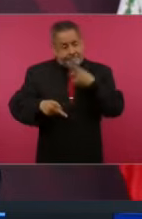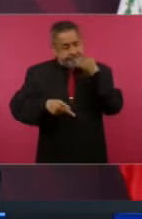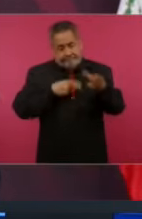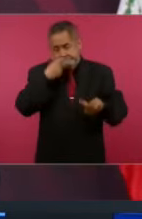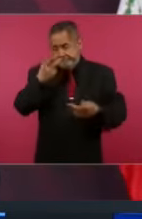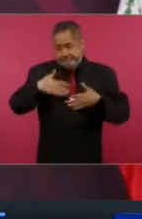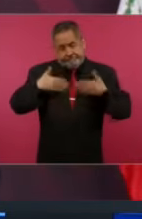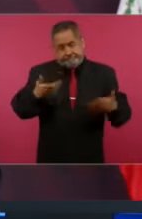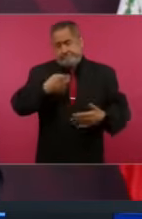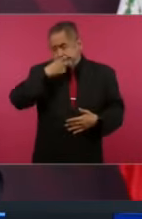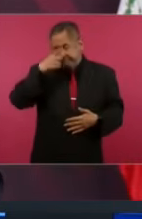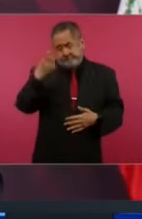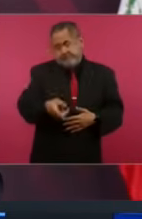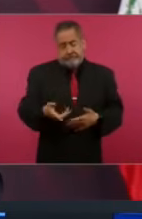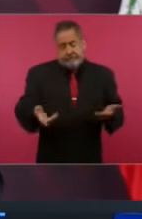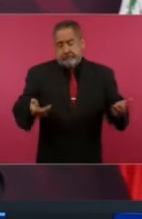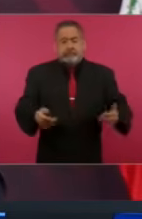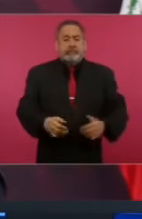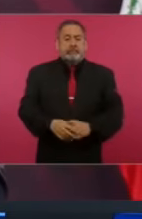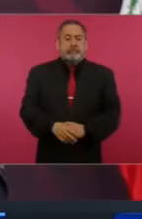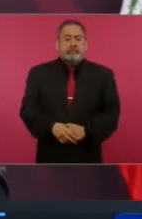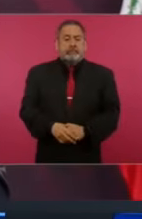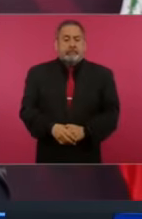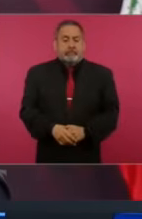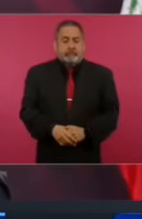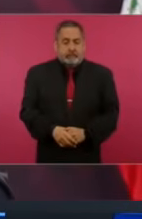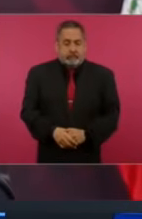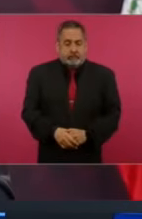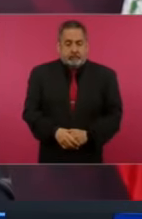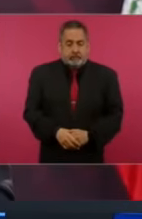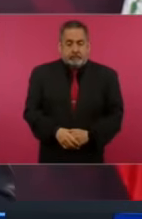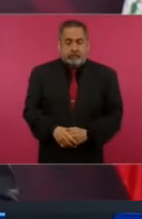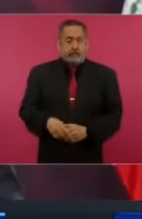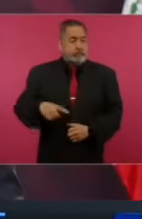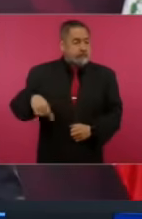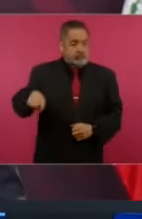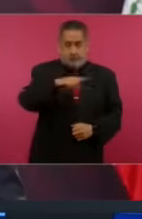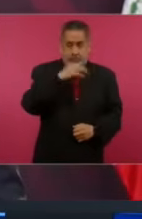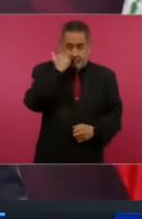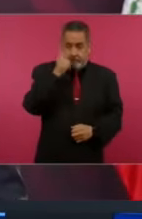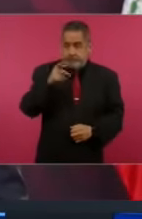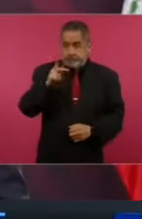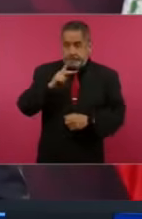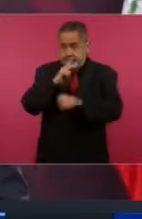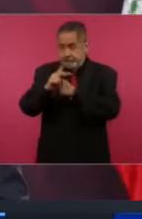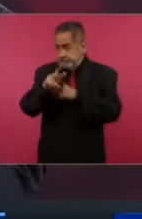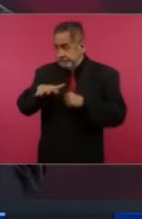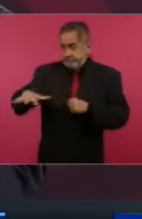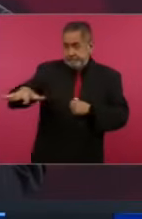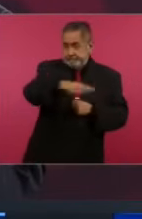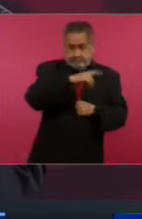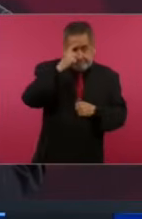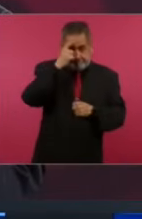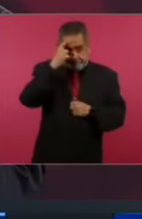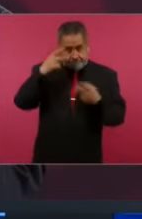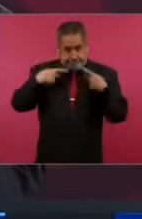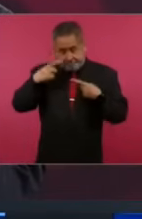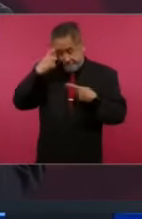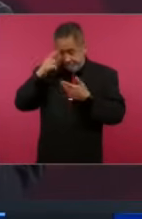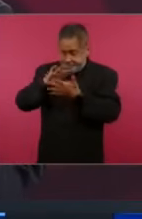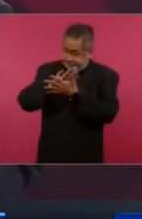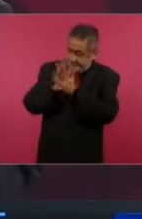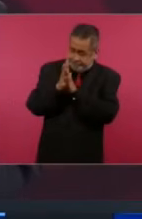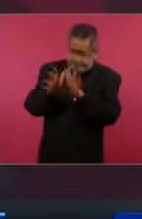y la propia Guardia Nacional y otras dependencias en darle, como dicen, 200,000 estufas y también